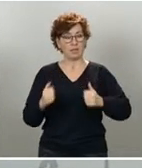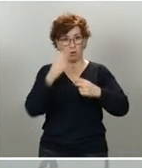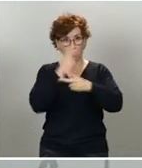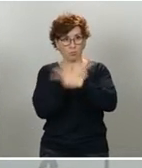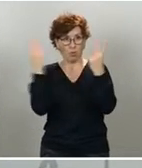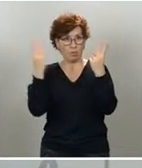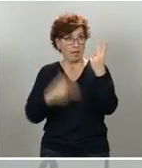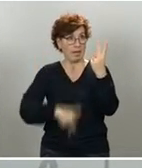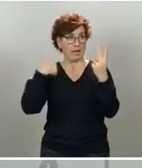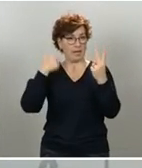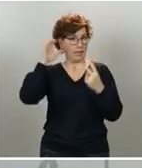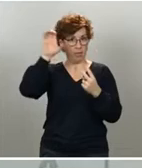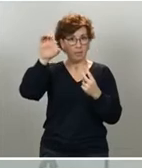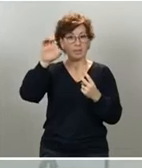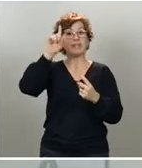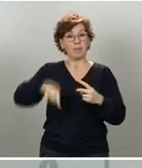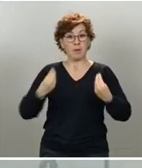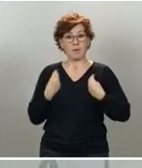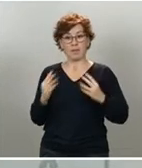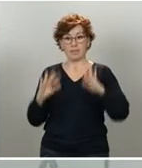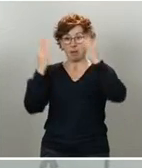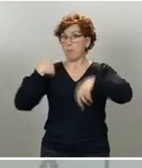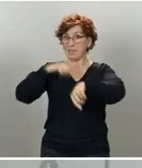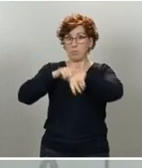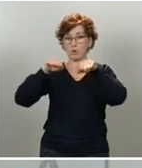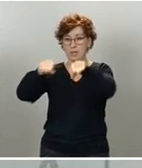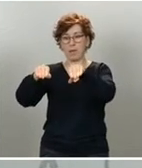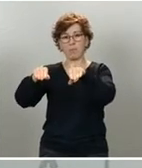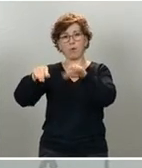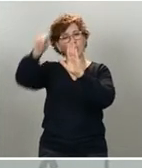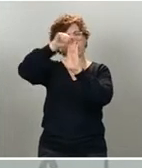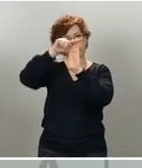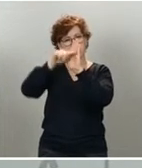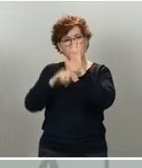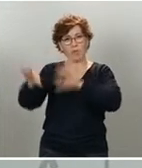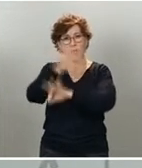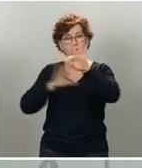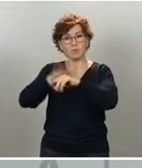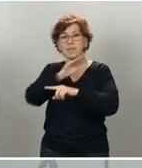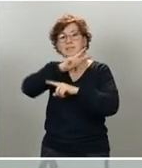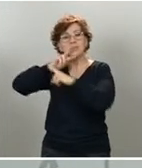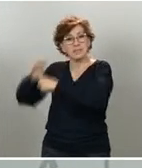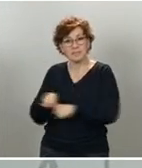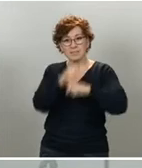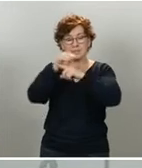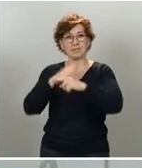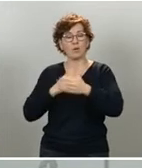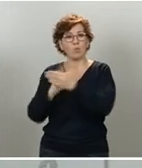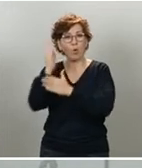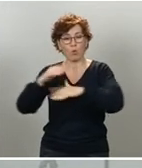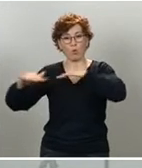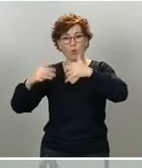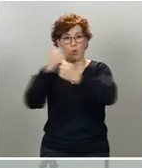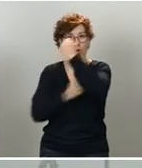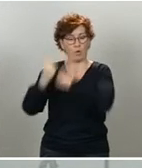salvar vidas, pusimos en marcha una batería de acciones para proteger el tejido productivo de nuestro país, para proteger, en definitiva, la economía de nuestro